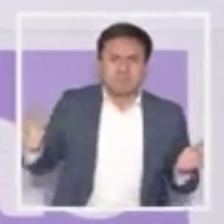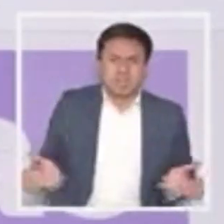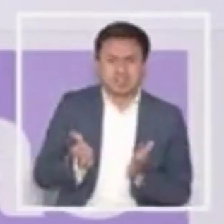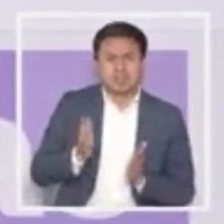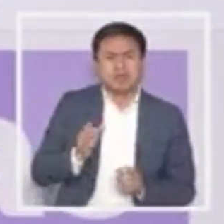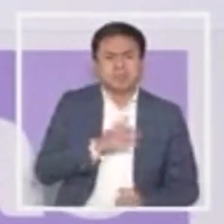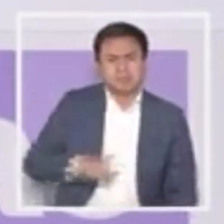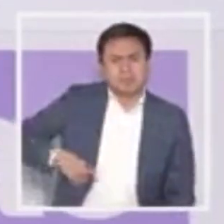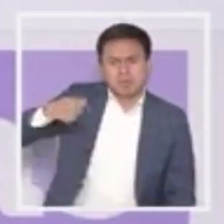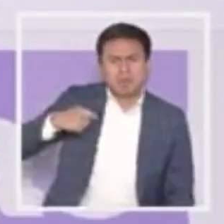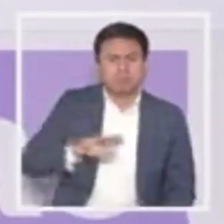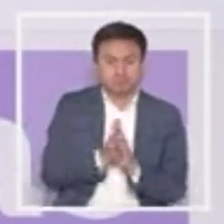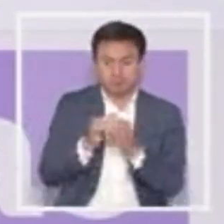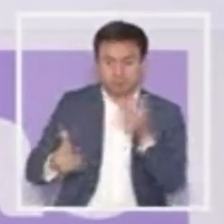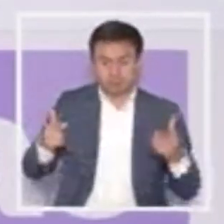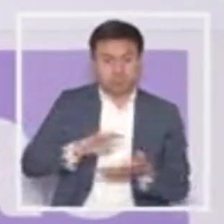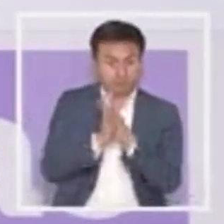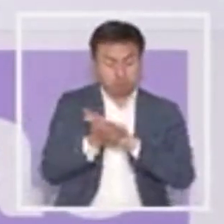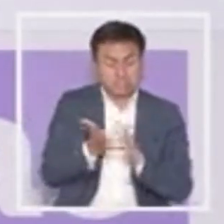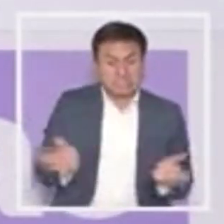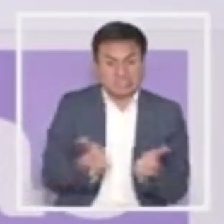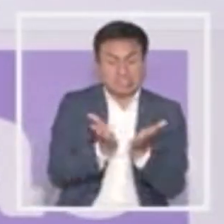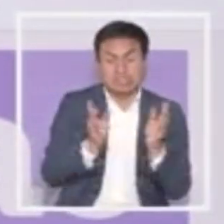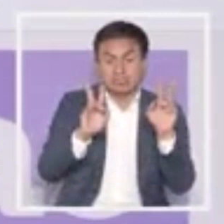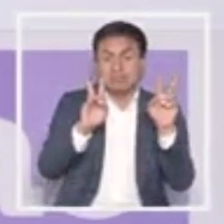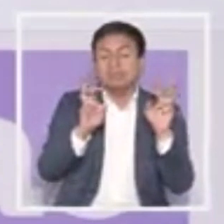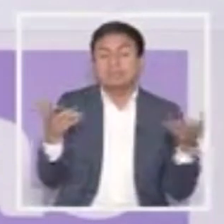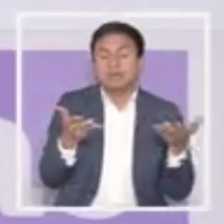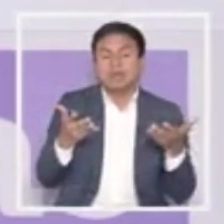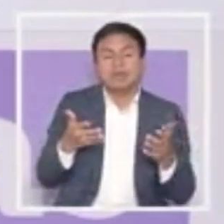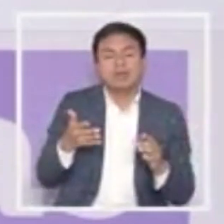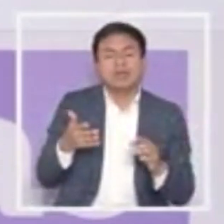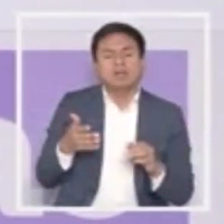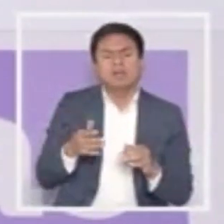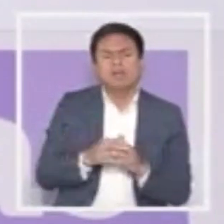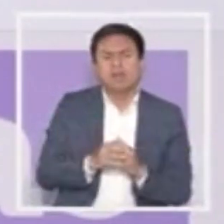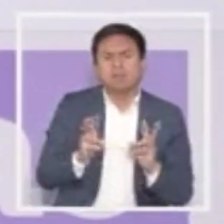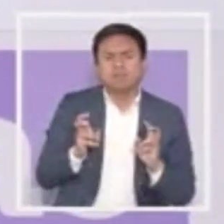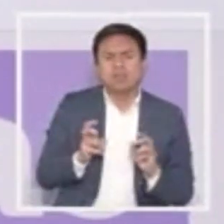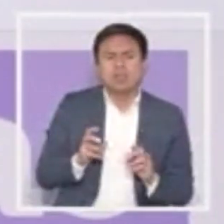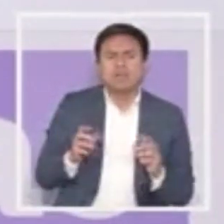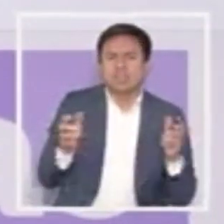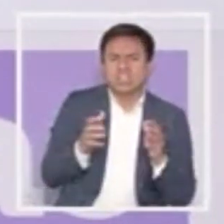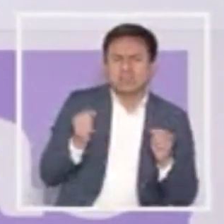serie de parlamentarias de manera transversal que tiene que ver con la violencia y el